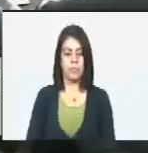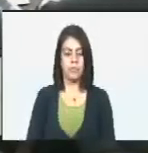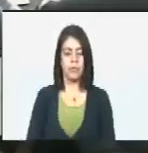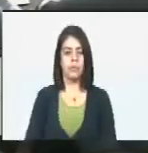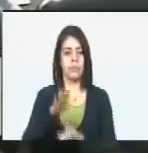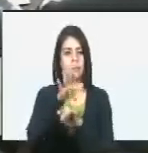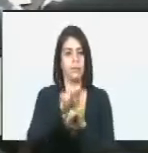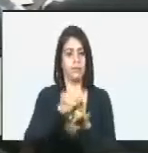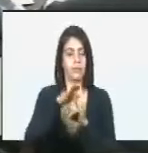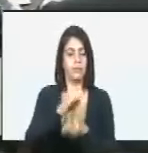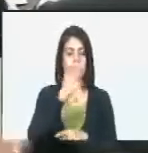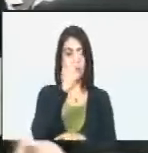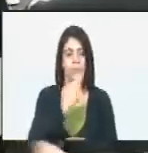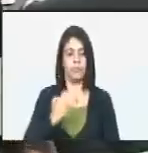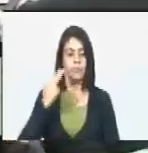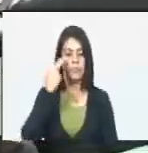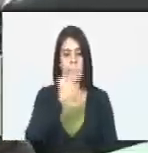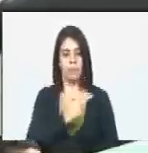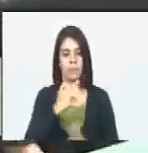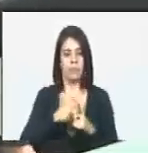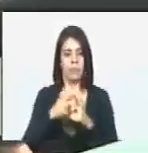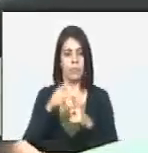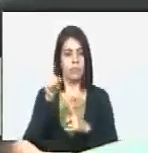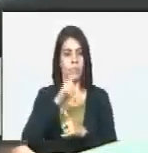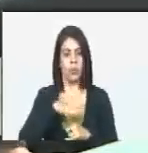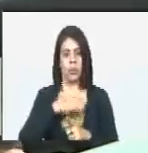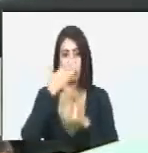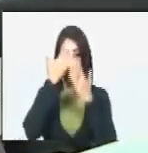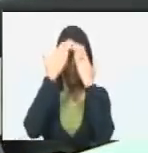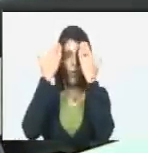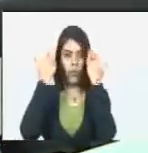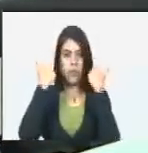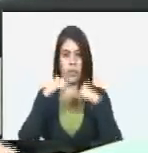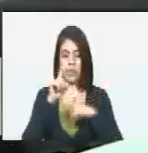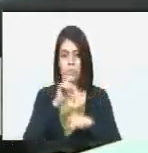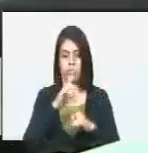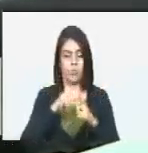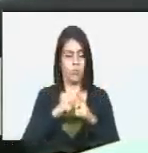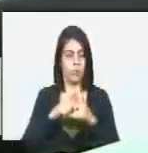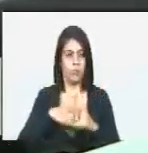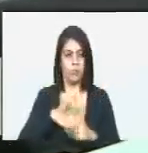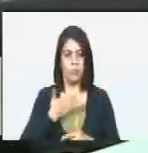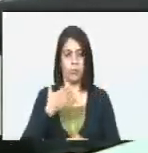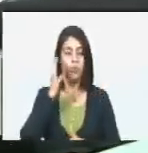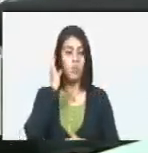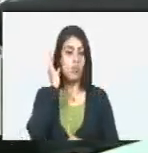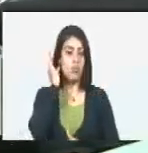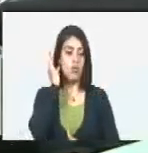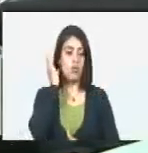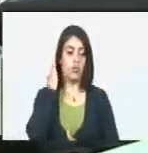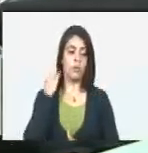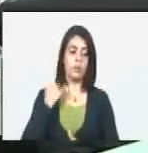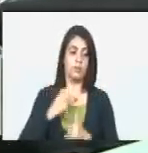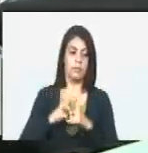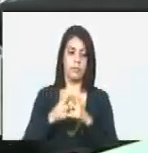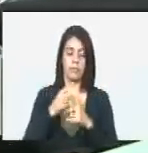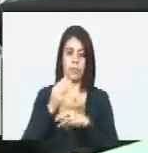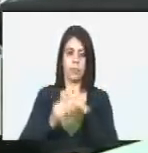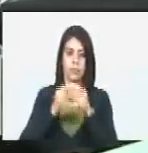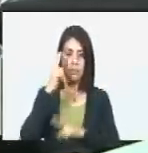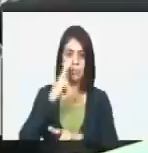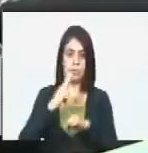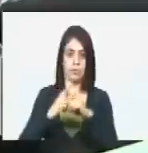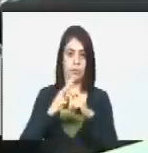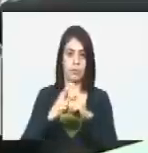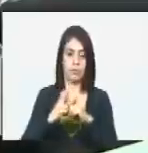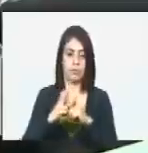compromiso nosotros no lo vamos a poder olvidar. Fue una mujer de honor, que